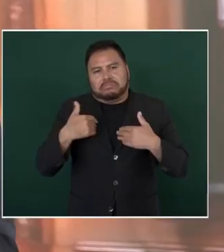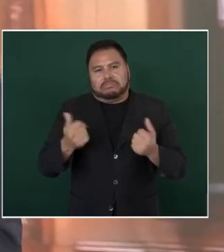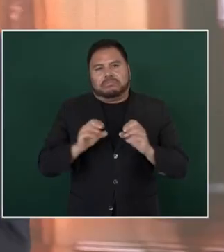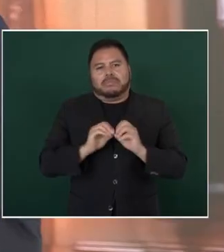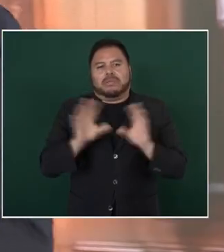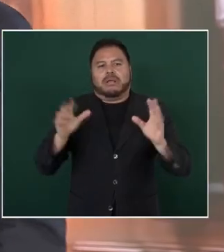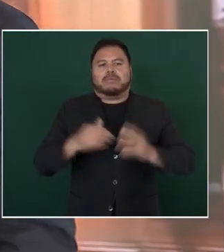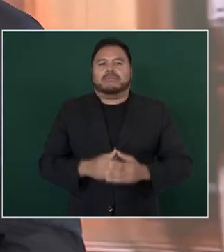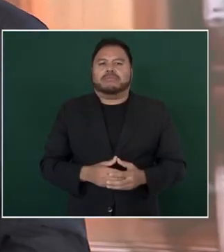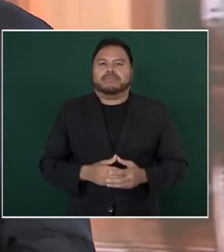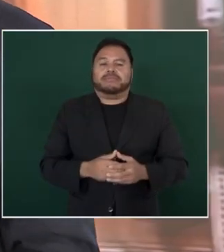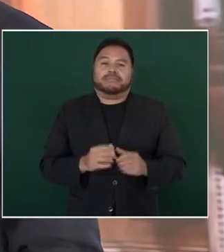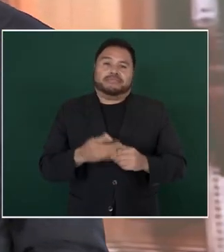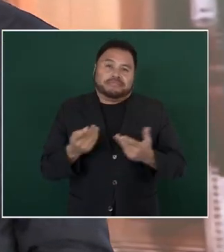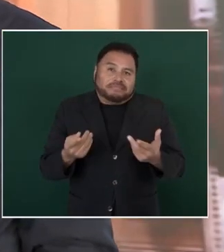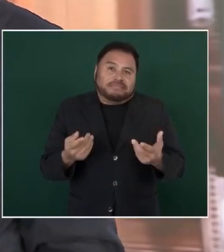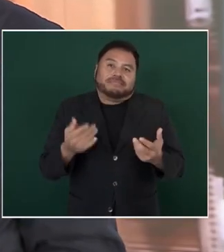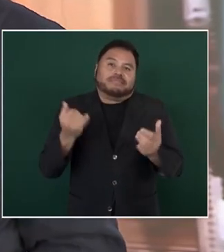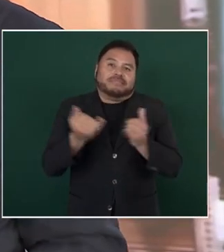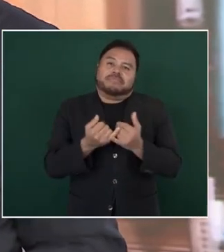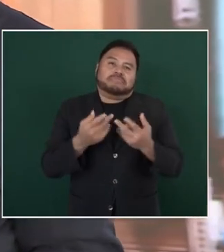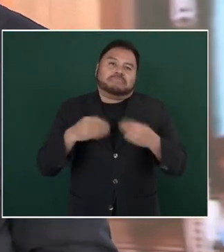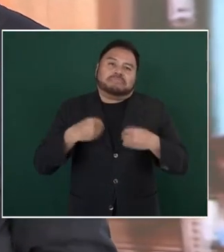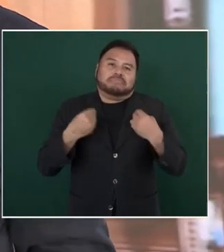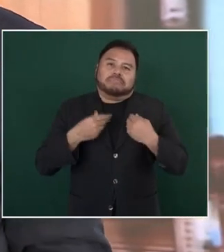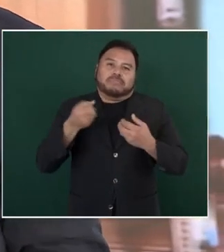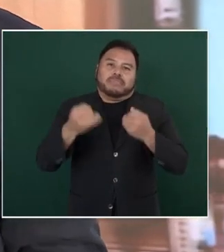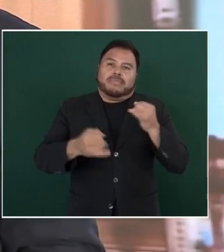porque vivimos en una democracia